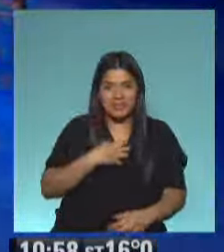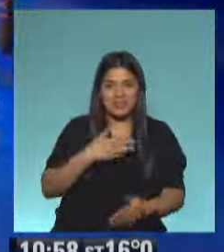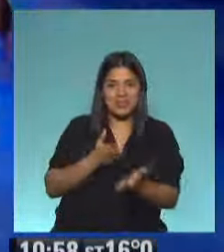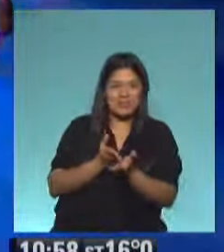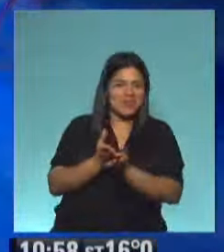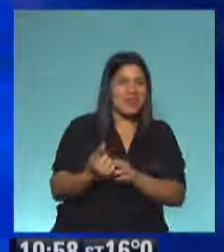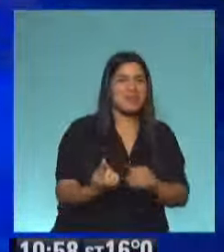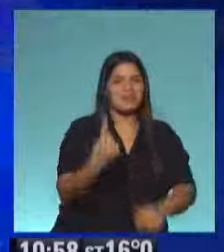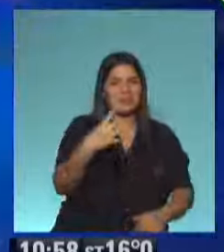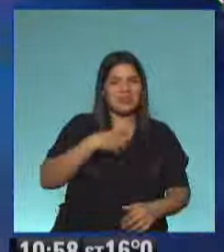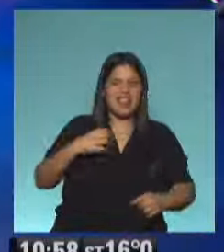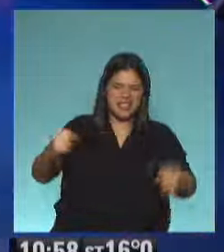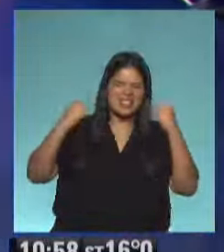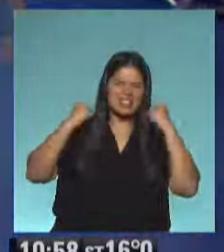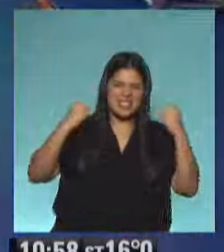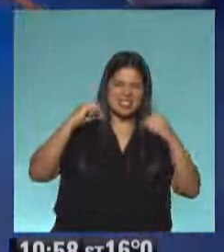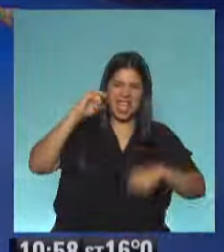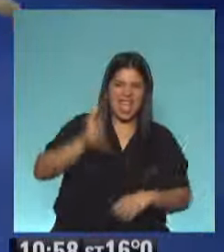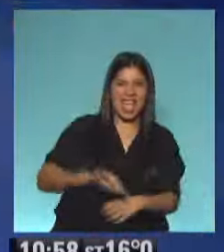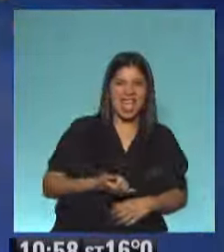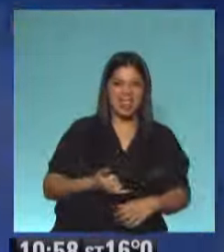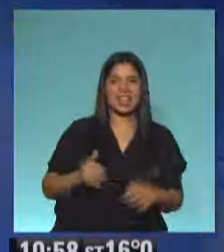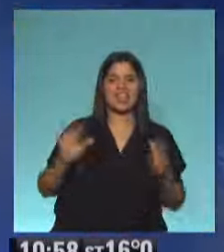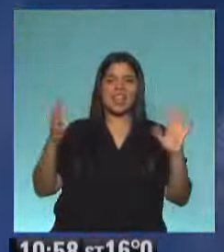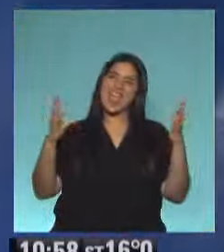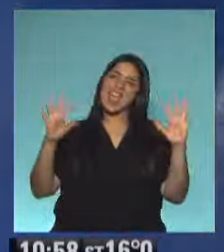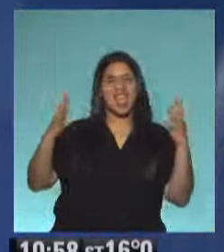Primer grado. ¡Sí!